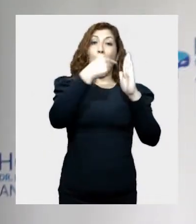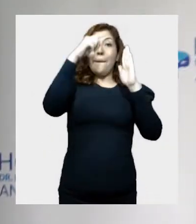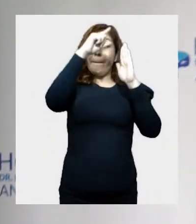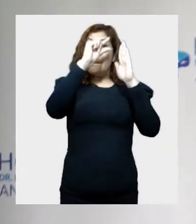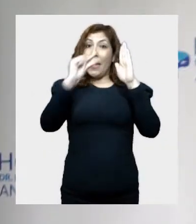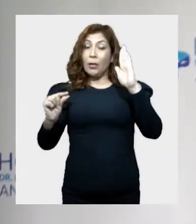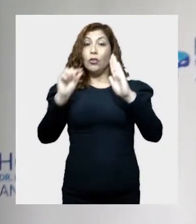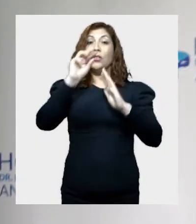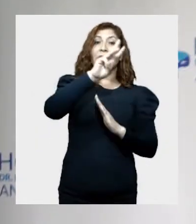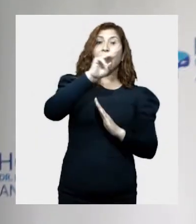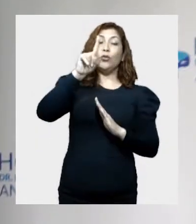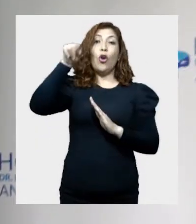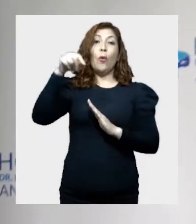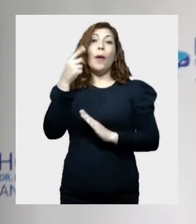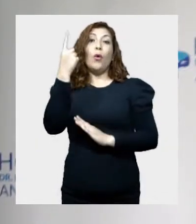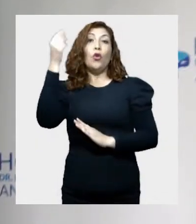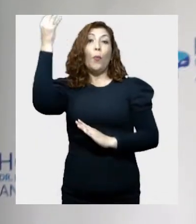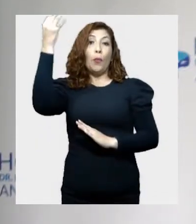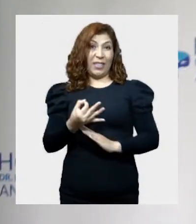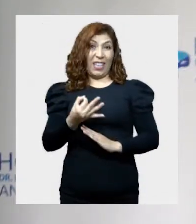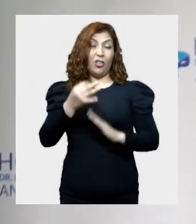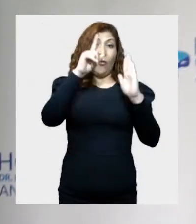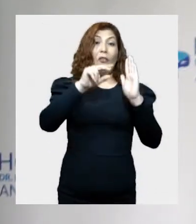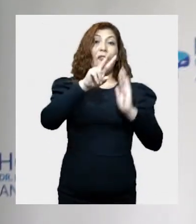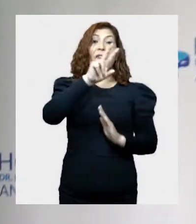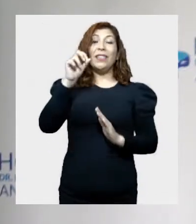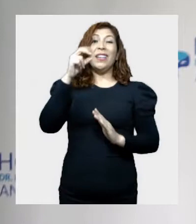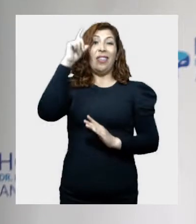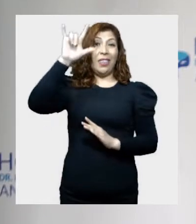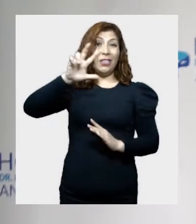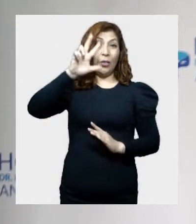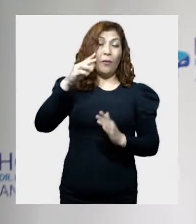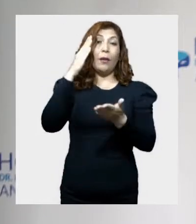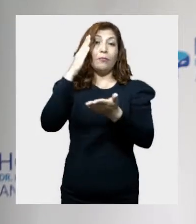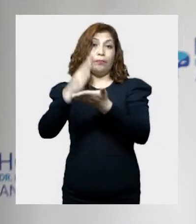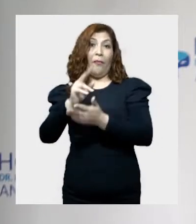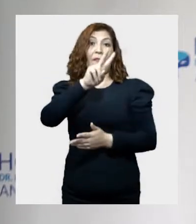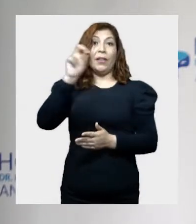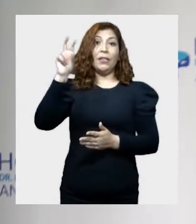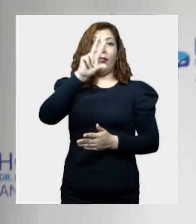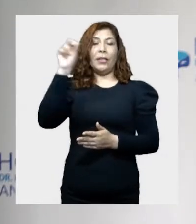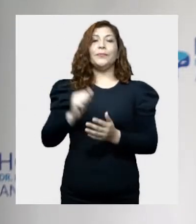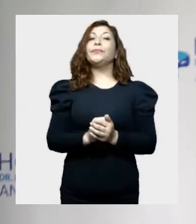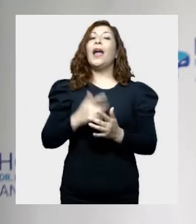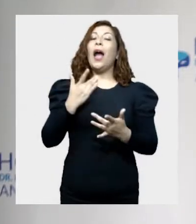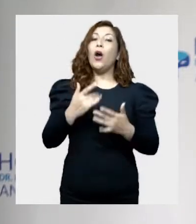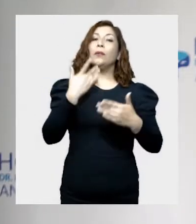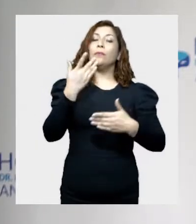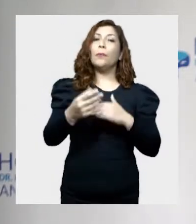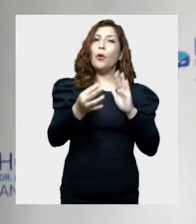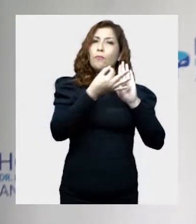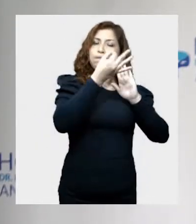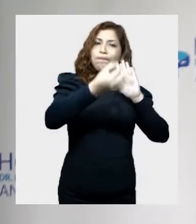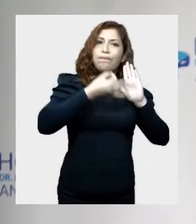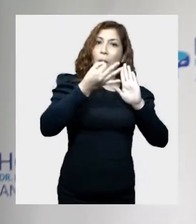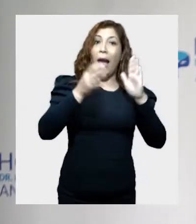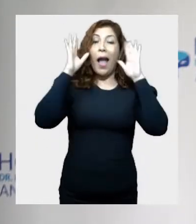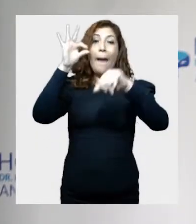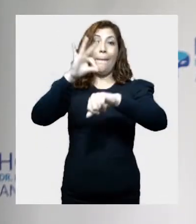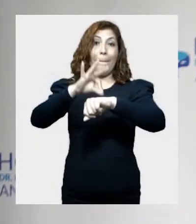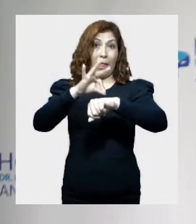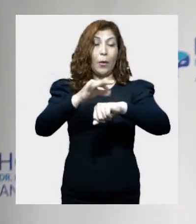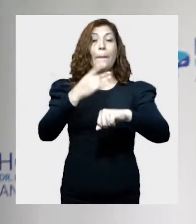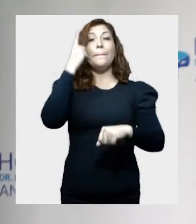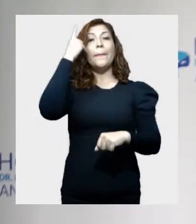del 31,1% entre el 2019 y el 2020. Corresponde a continuación analizar las atenciones médicas